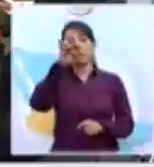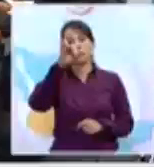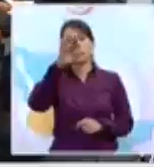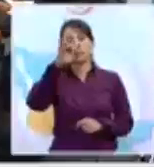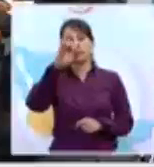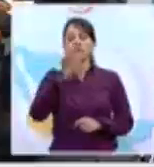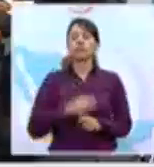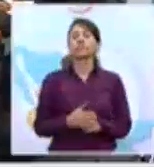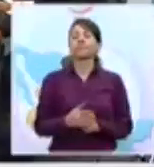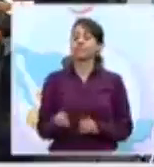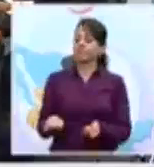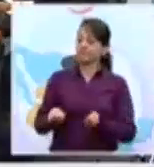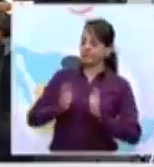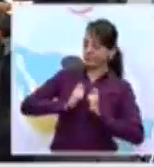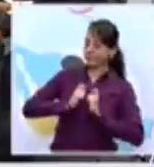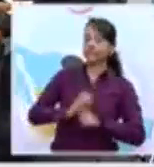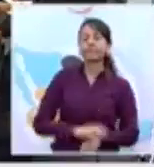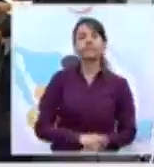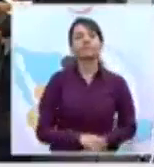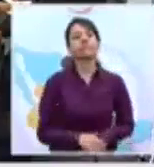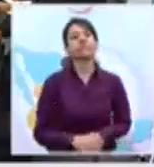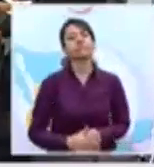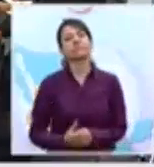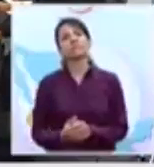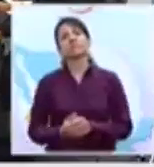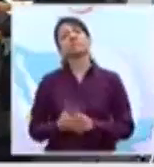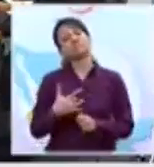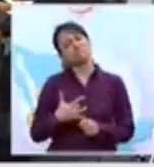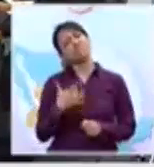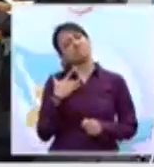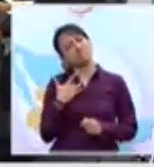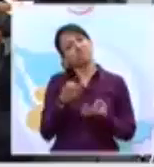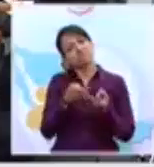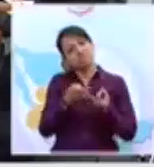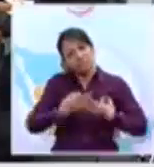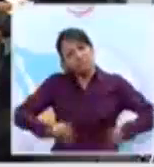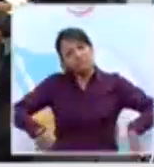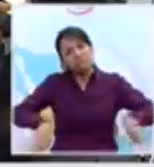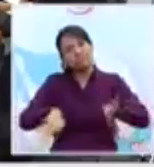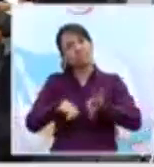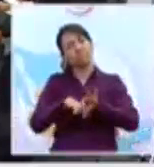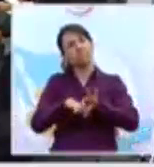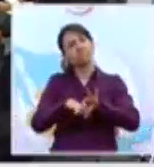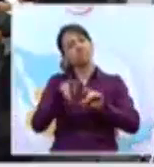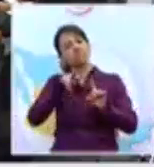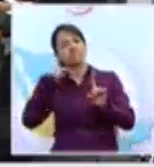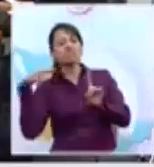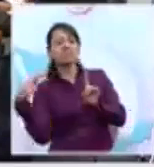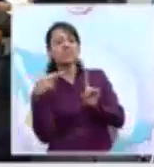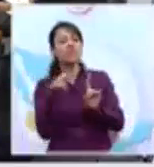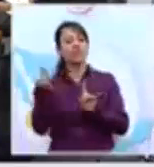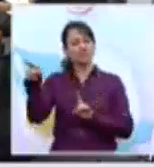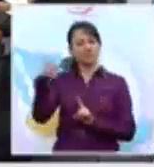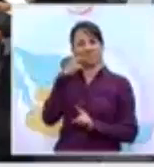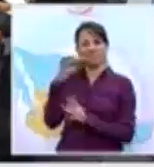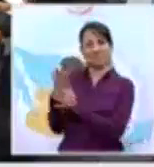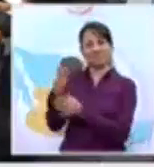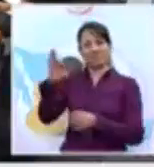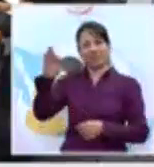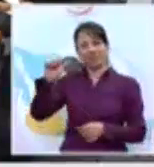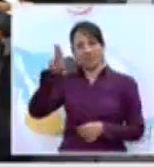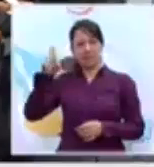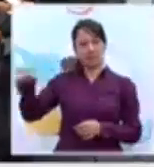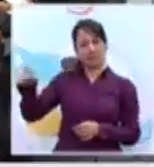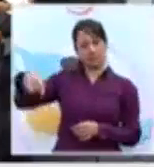Yo creo que es importante, desde el punto de vista de la FAO, reconocer